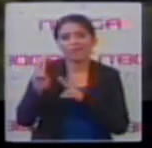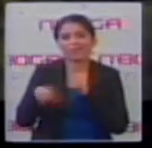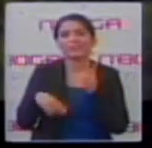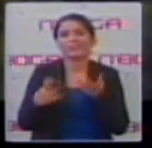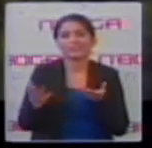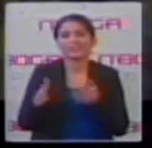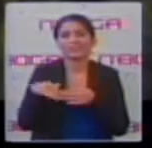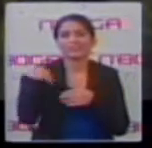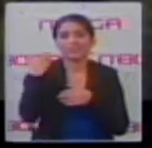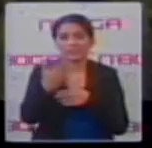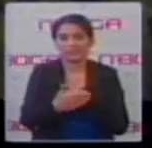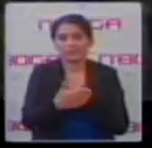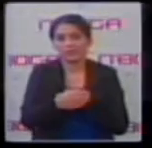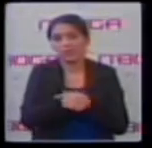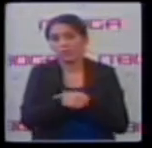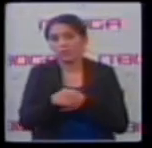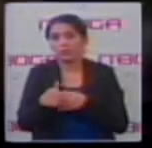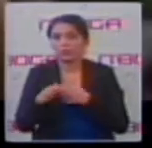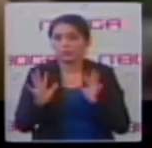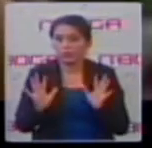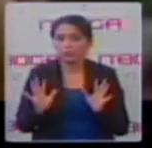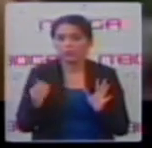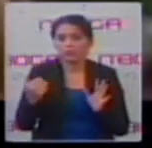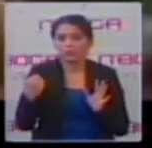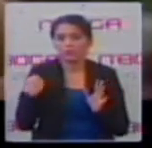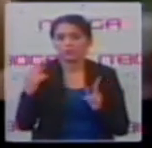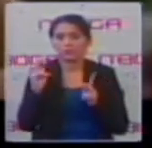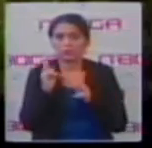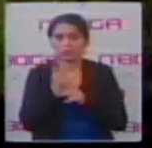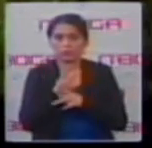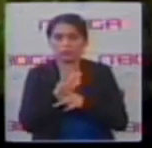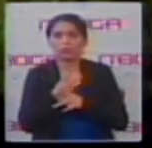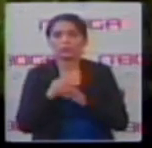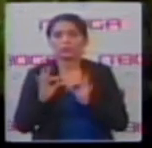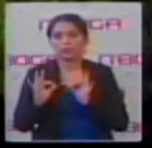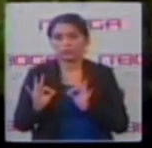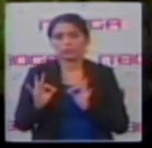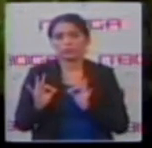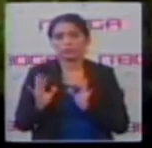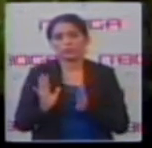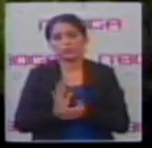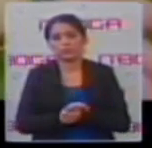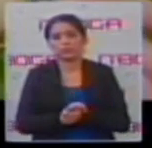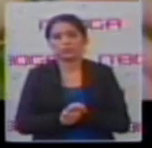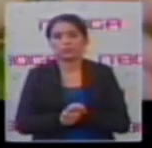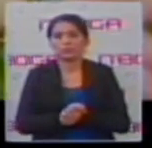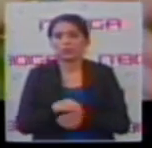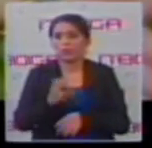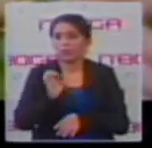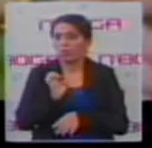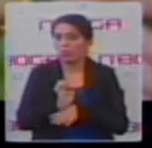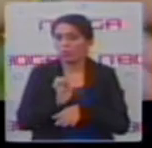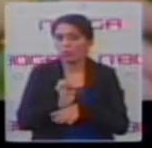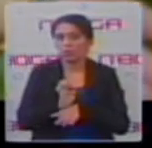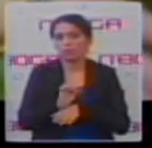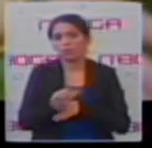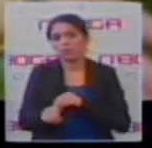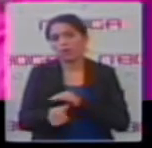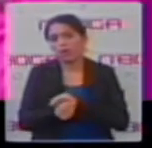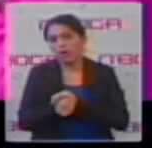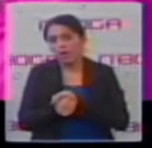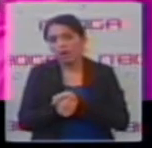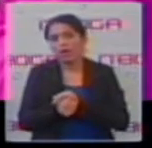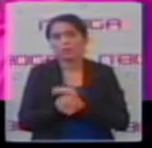otro ya es posicionar productos específicos, no solo destinos y nombres como, digamos, Ecuador, Galápagos, sino nombres como